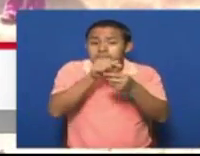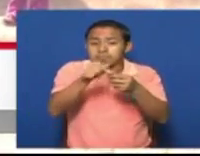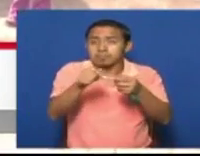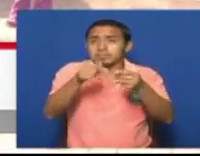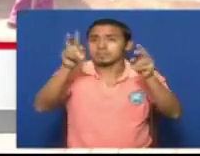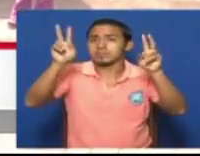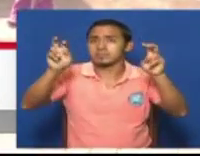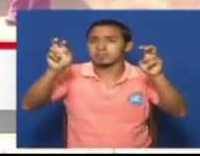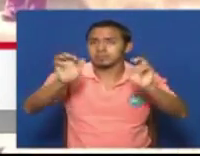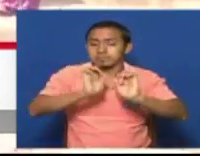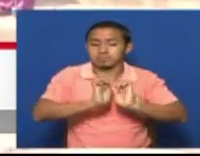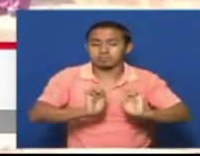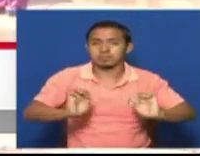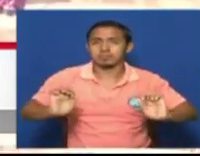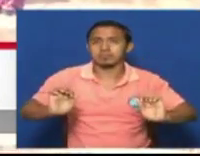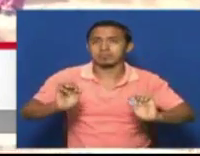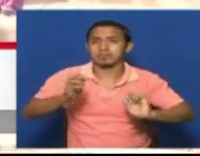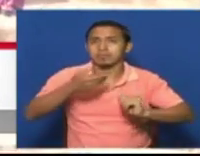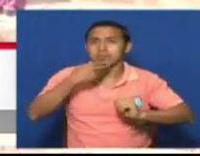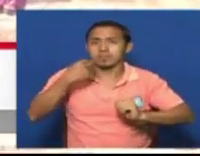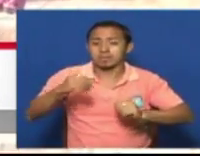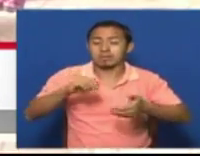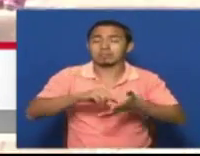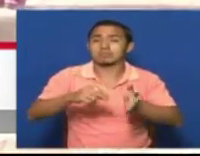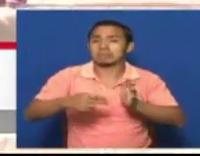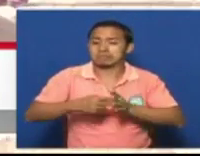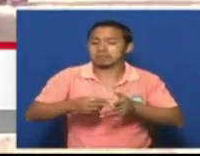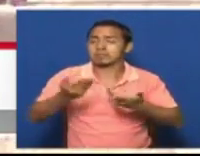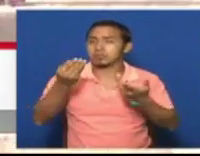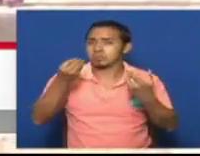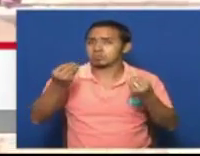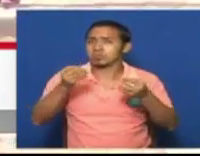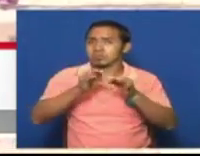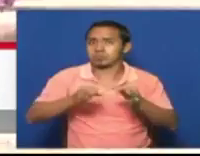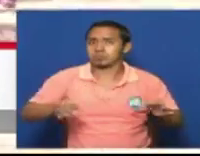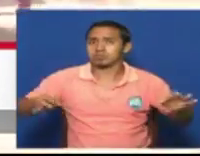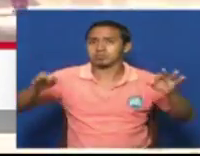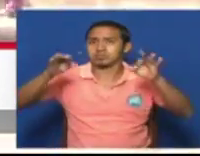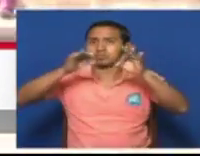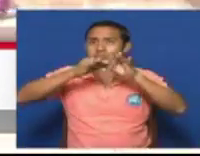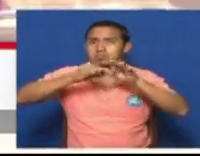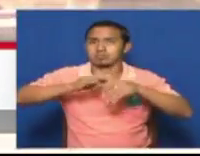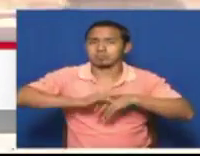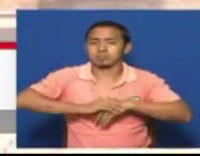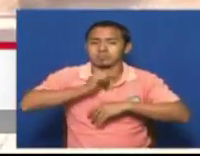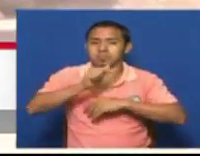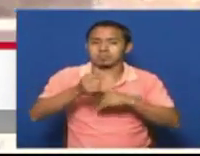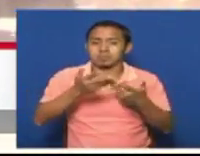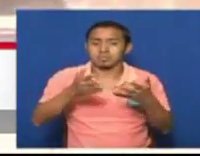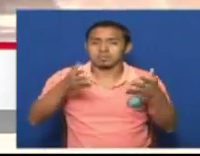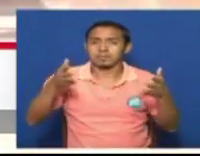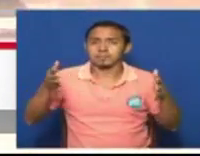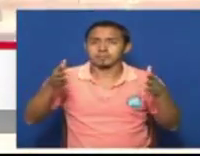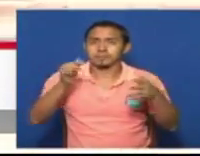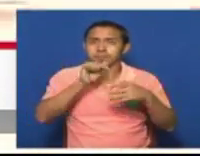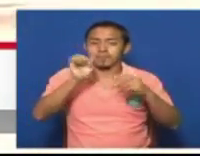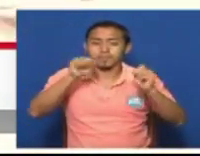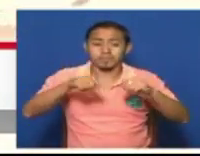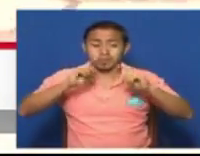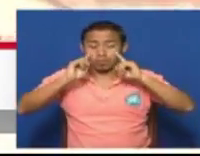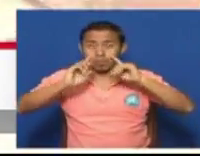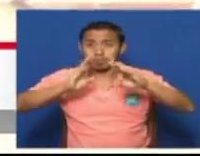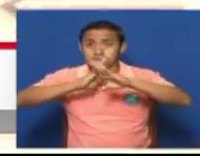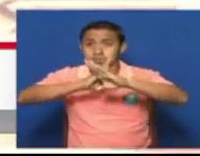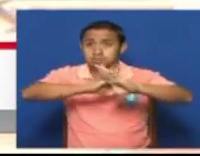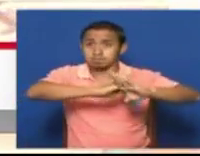para temas de niñez y adolescencia eso es un salto cuantitativo y cualitativo de gran envergadura para proteger a la